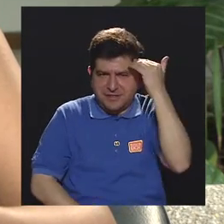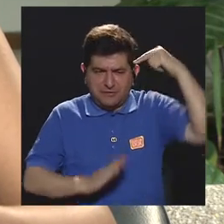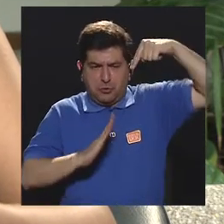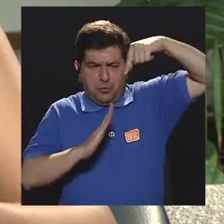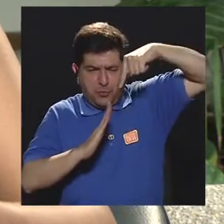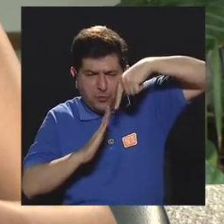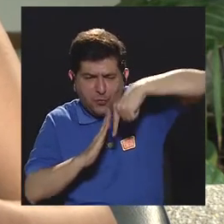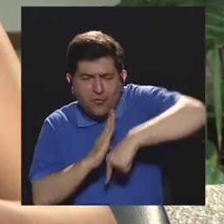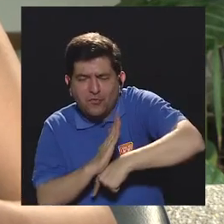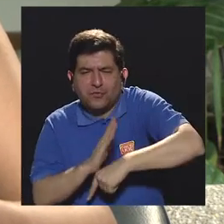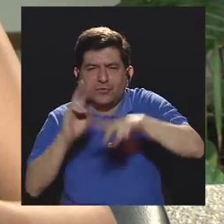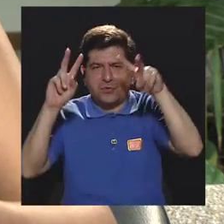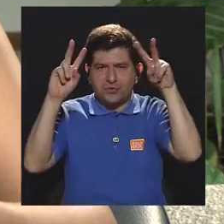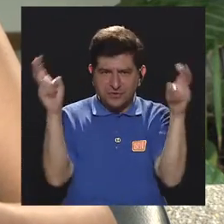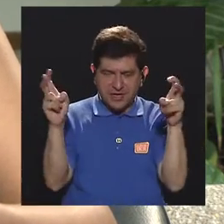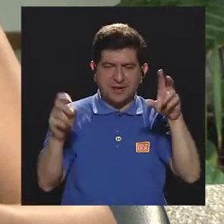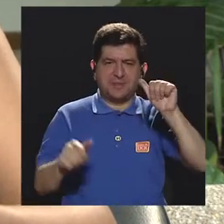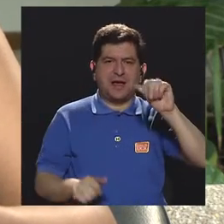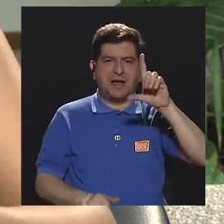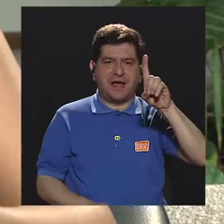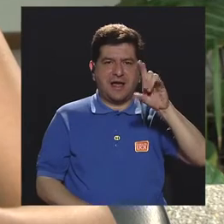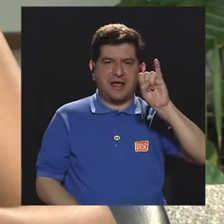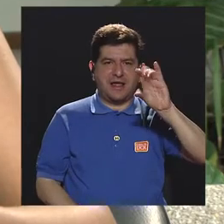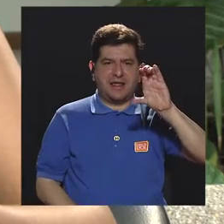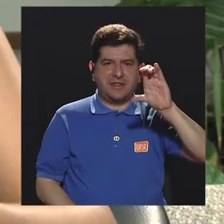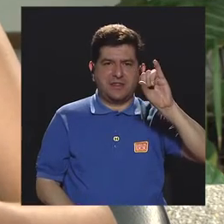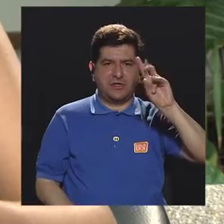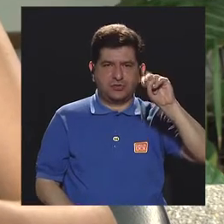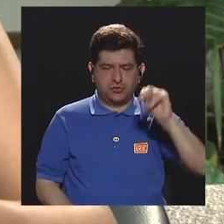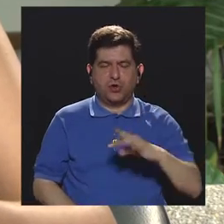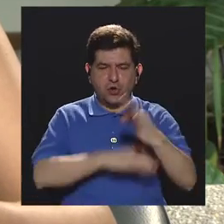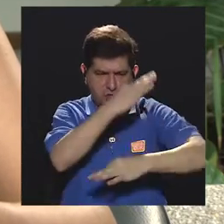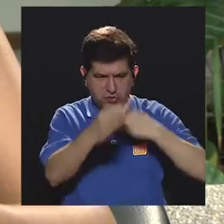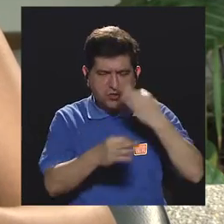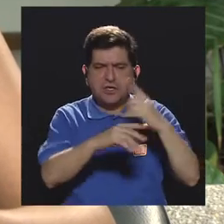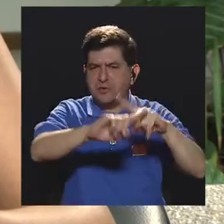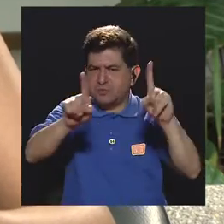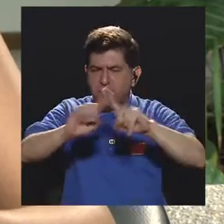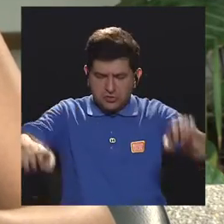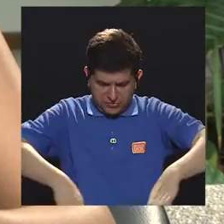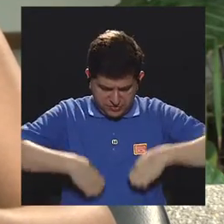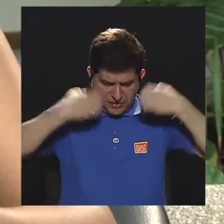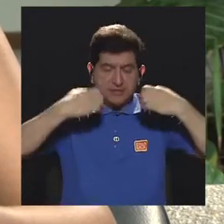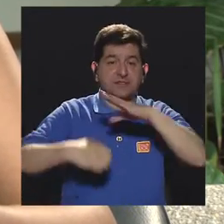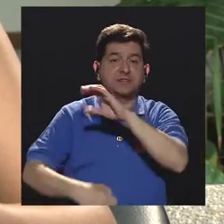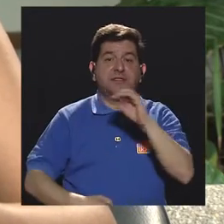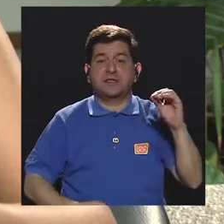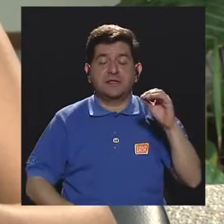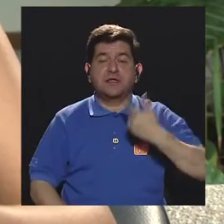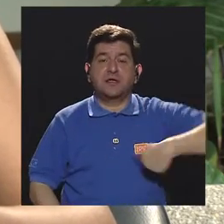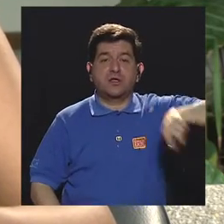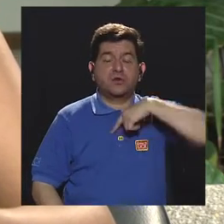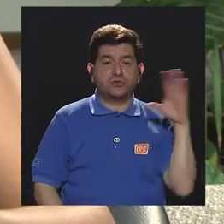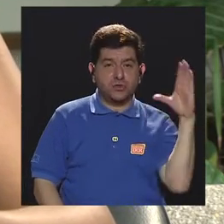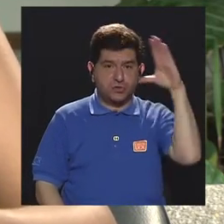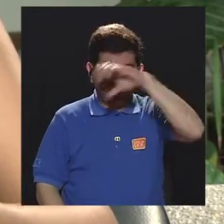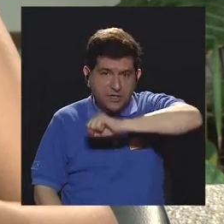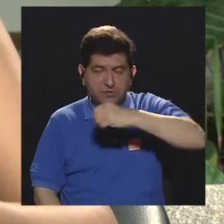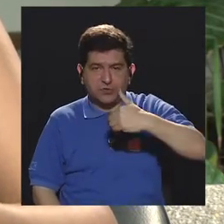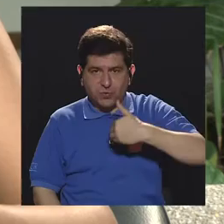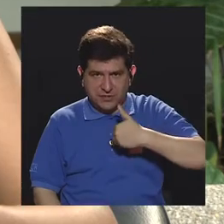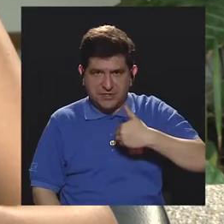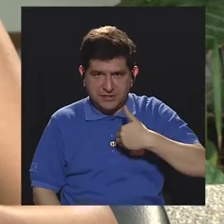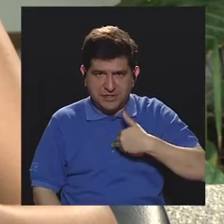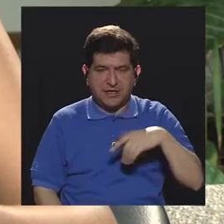conocer y a profundizar sobre la temática de las adicciones, qué tipos de adicciones existen y cómo nos damos cuenta de que